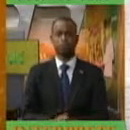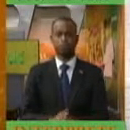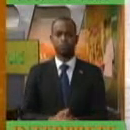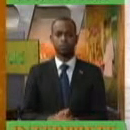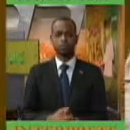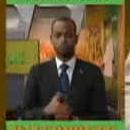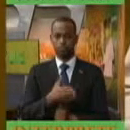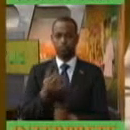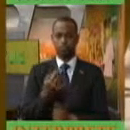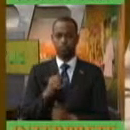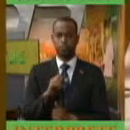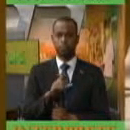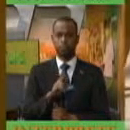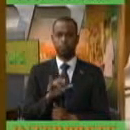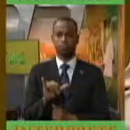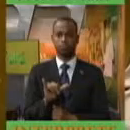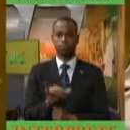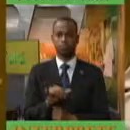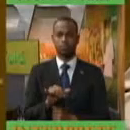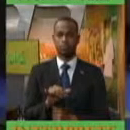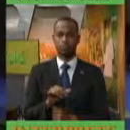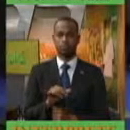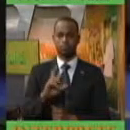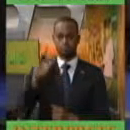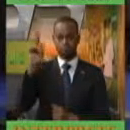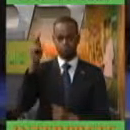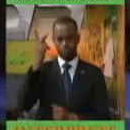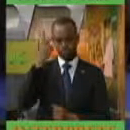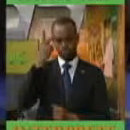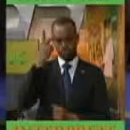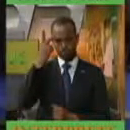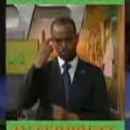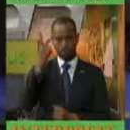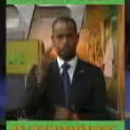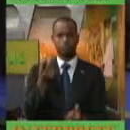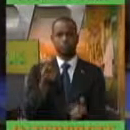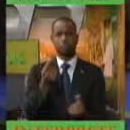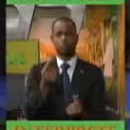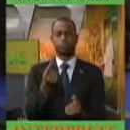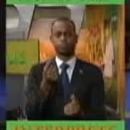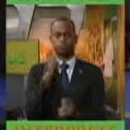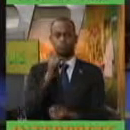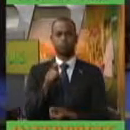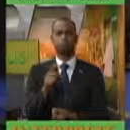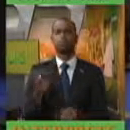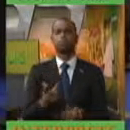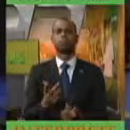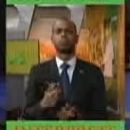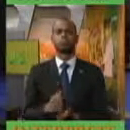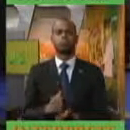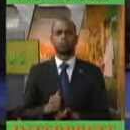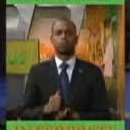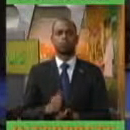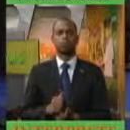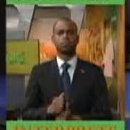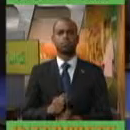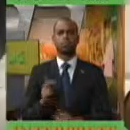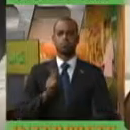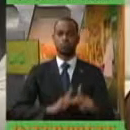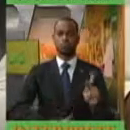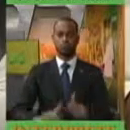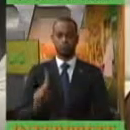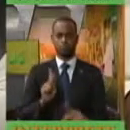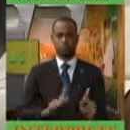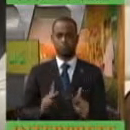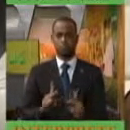Excelente. Henry. Los políticos se han dado cuenta de que de la población de